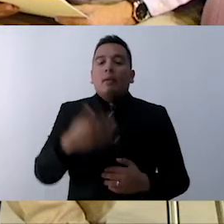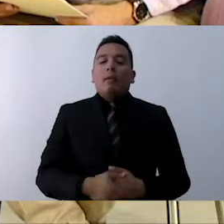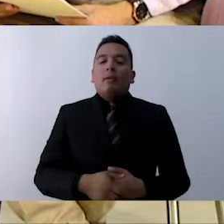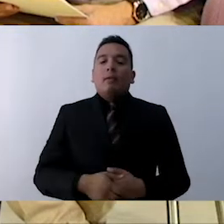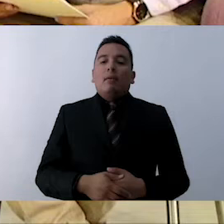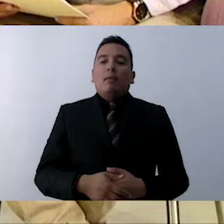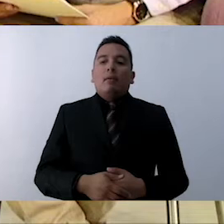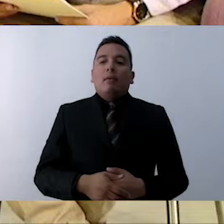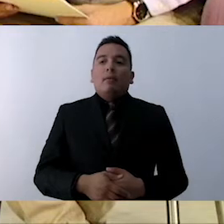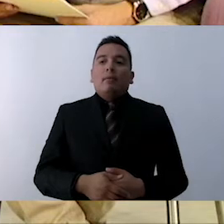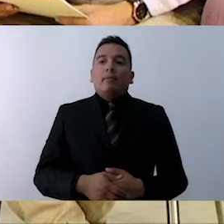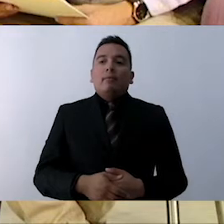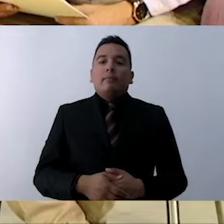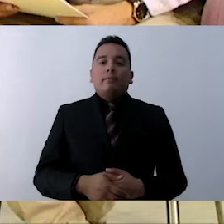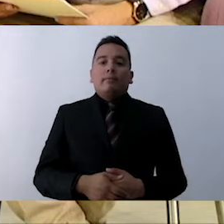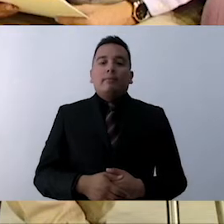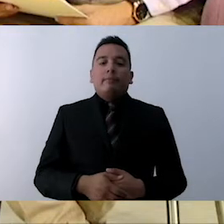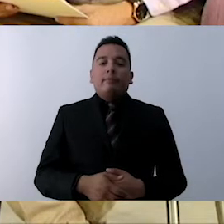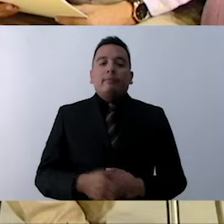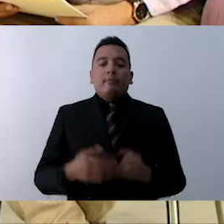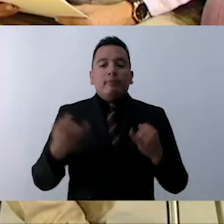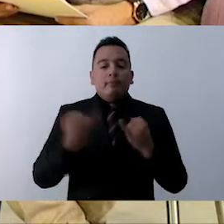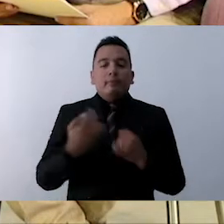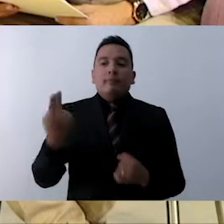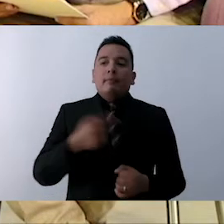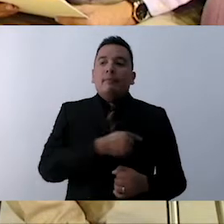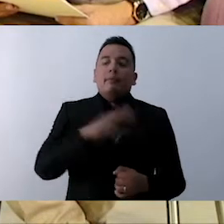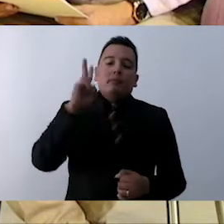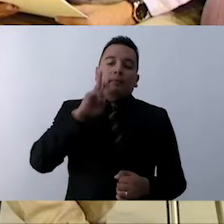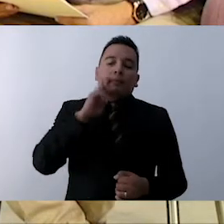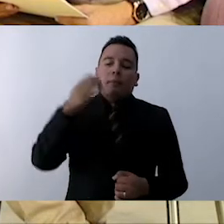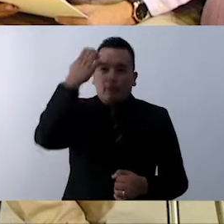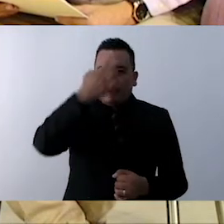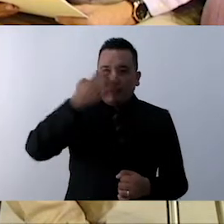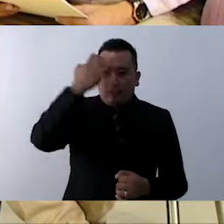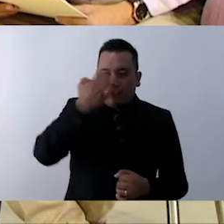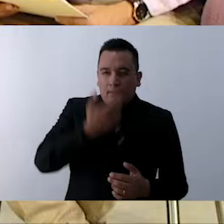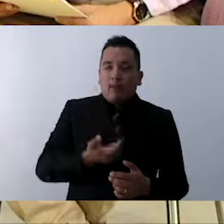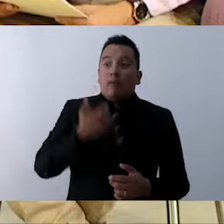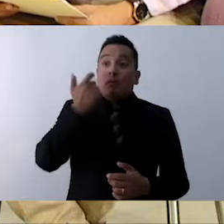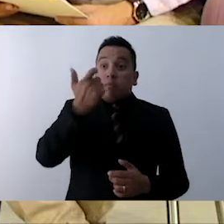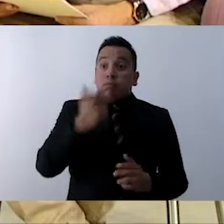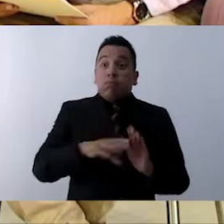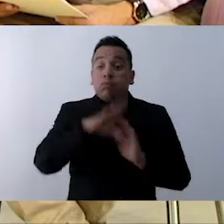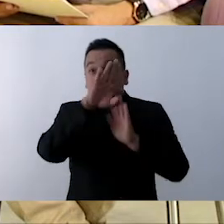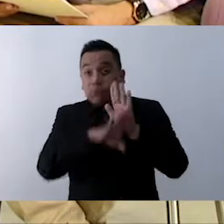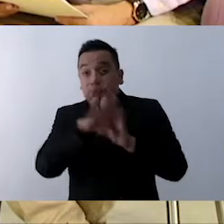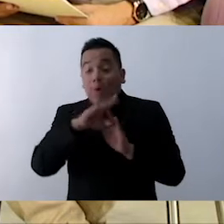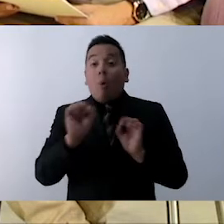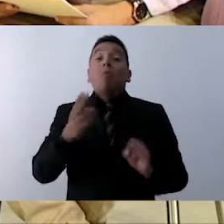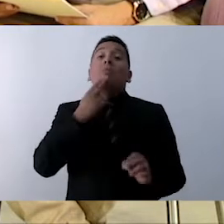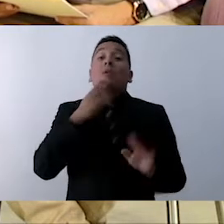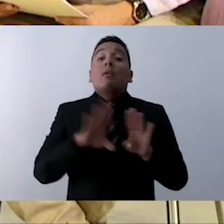la eficiencia y por lo tanto la reducción o disminución de los presupuestos, tanto federal como